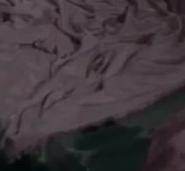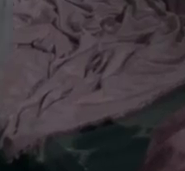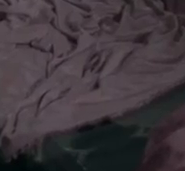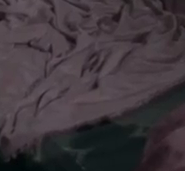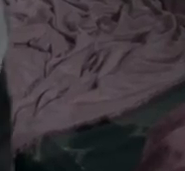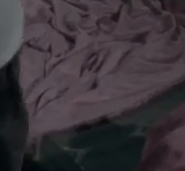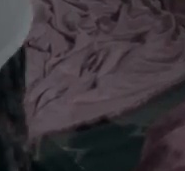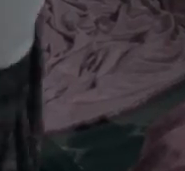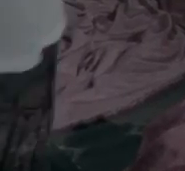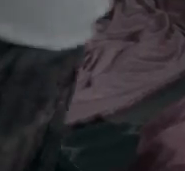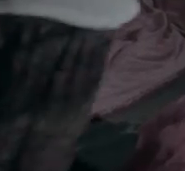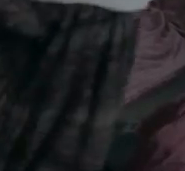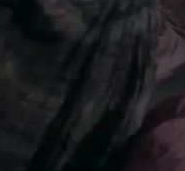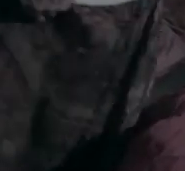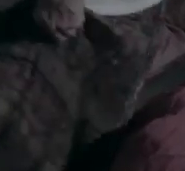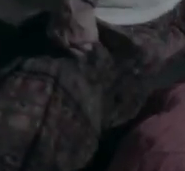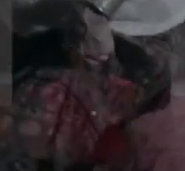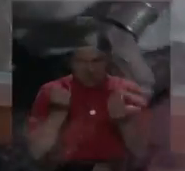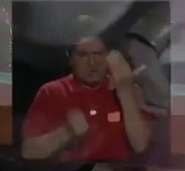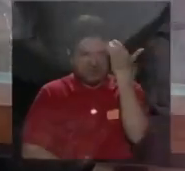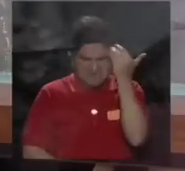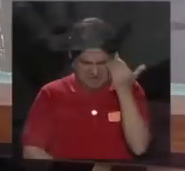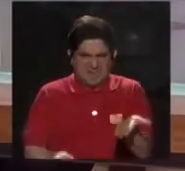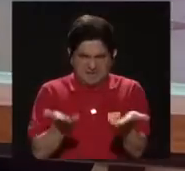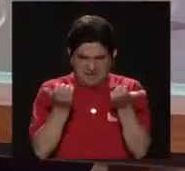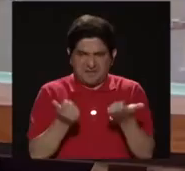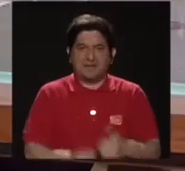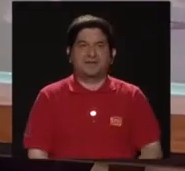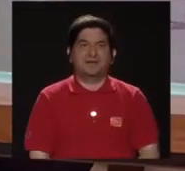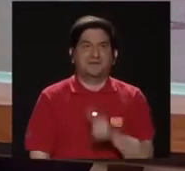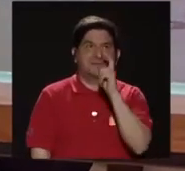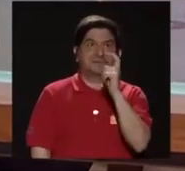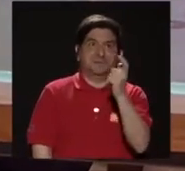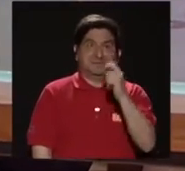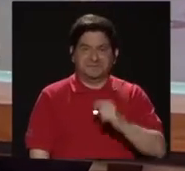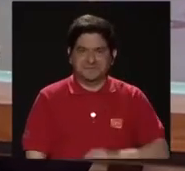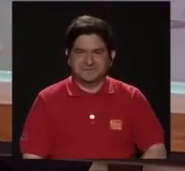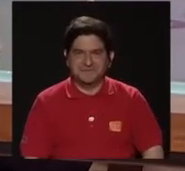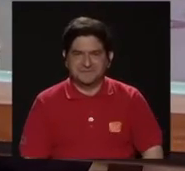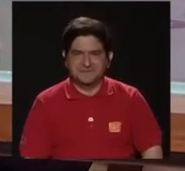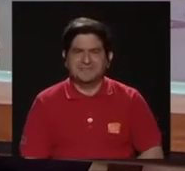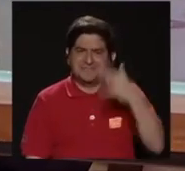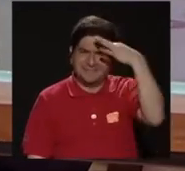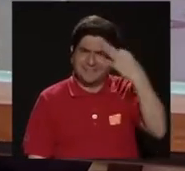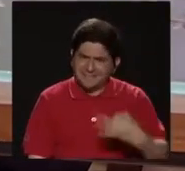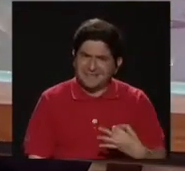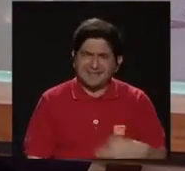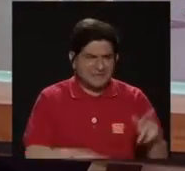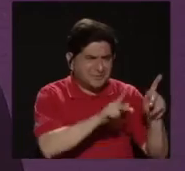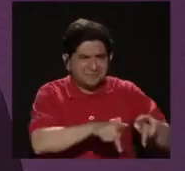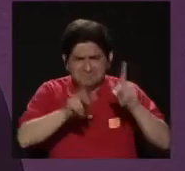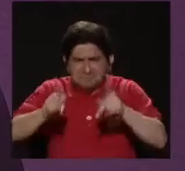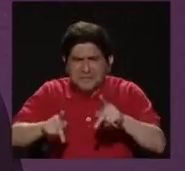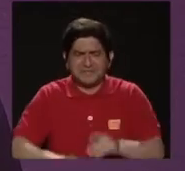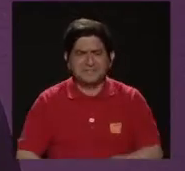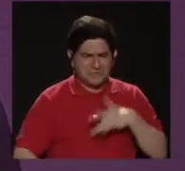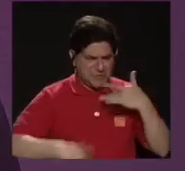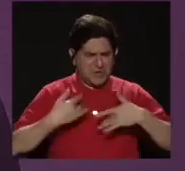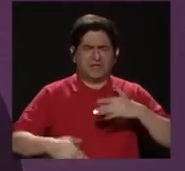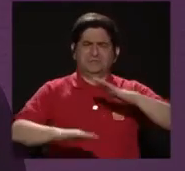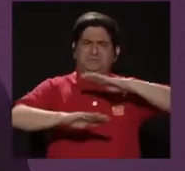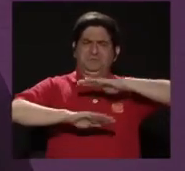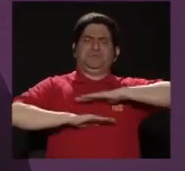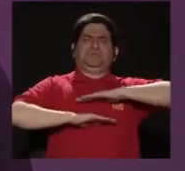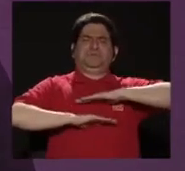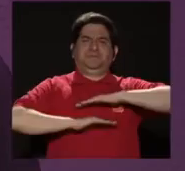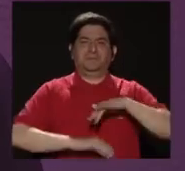una directora férrea que sabía lo que quería, por dicha, y creo que la gente se sintió complacida por